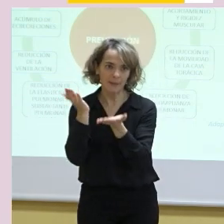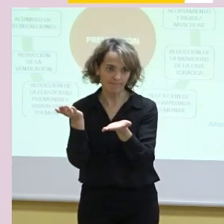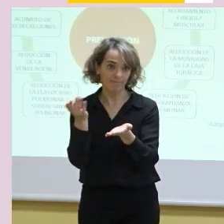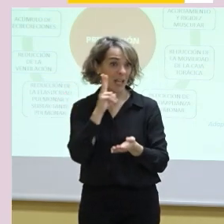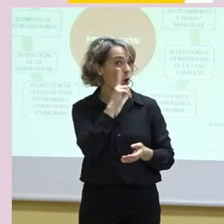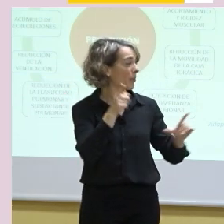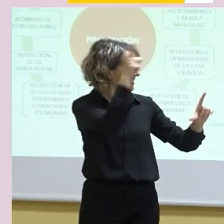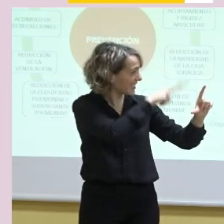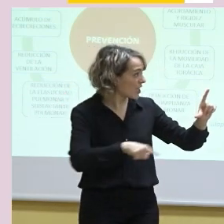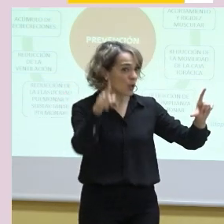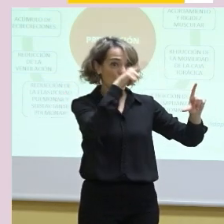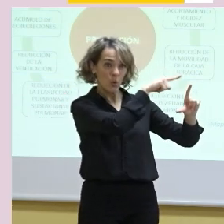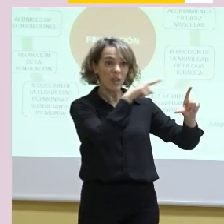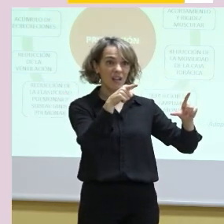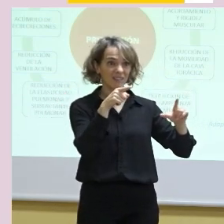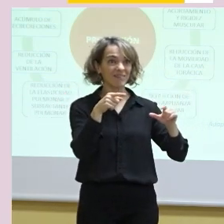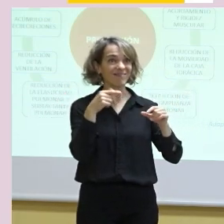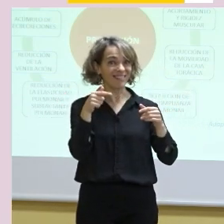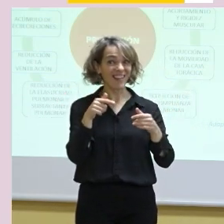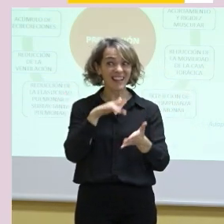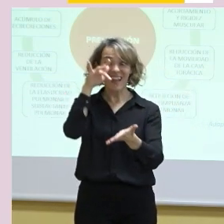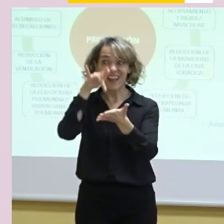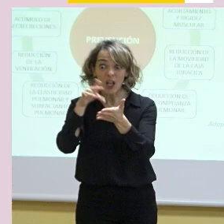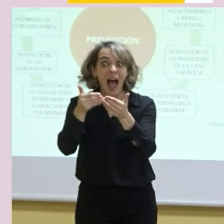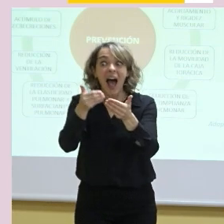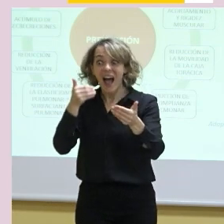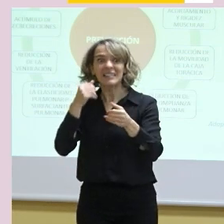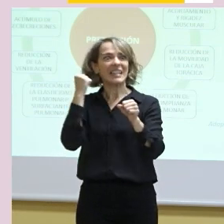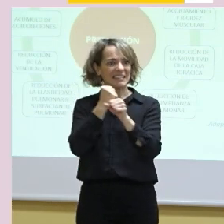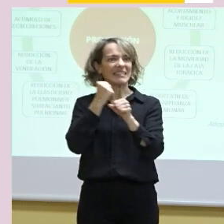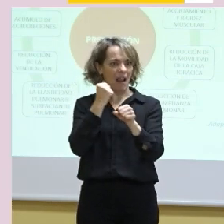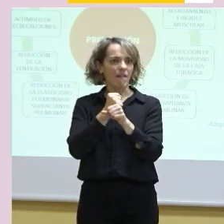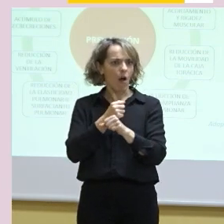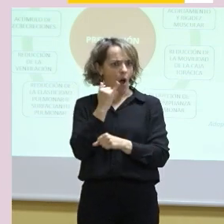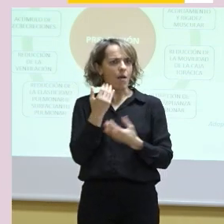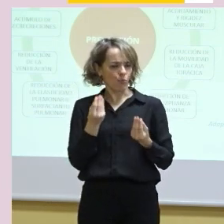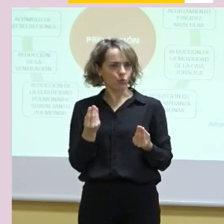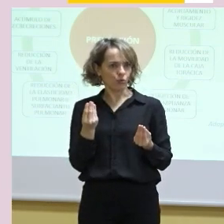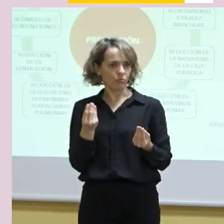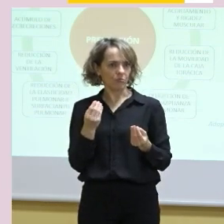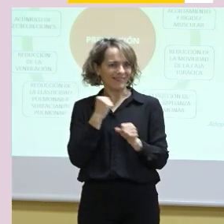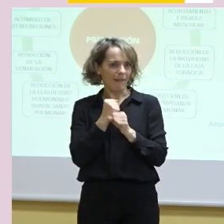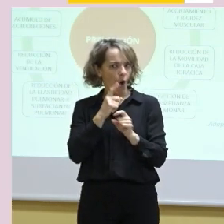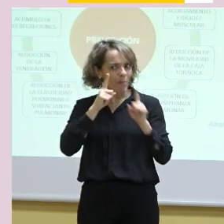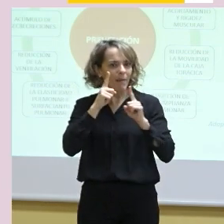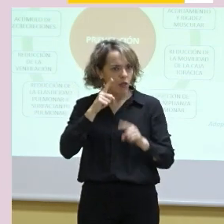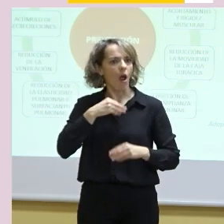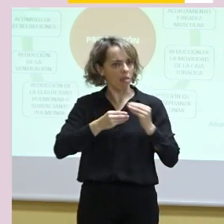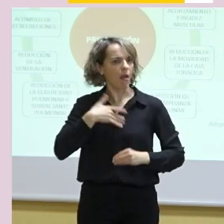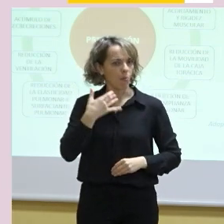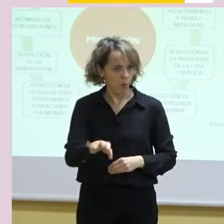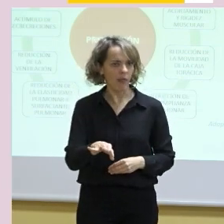rueda hay mucho trabajo previo antes que se puede hacer, que sobre todo sería un trabajo, como indico, de prevención,